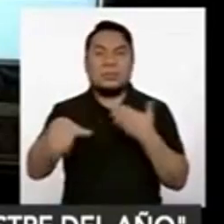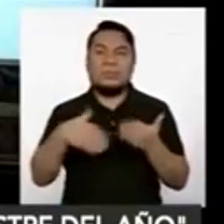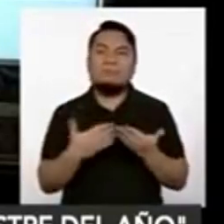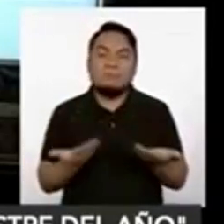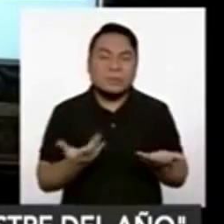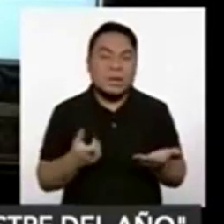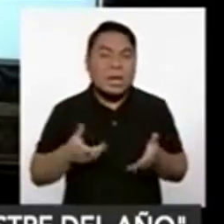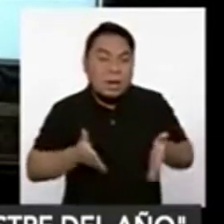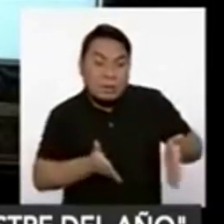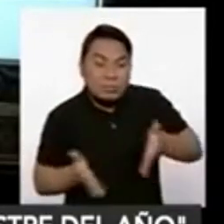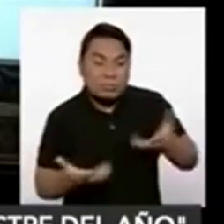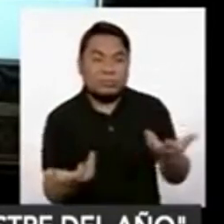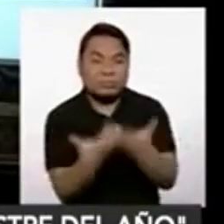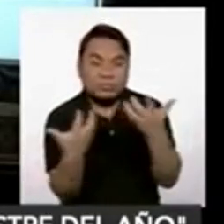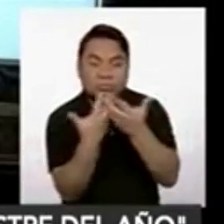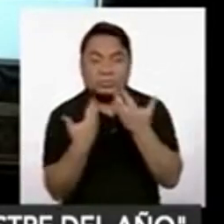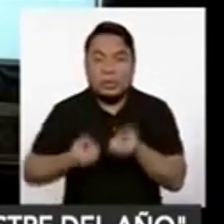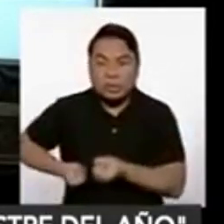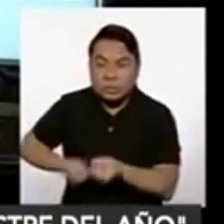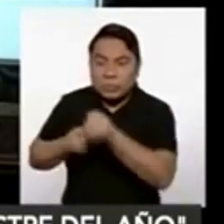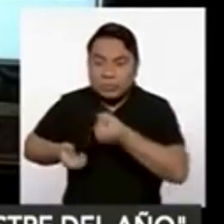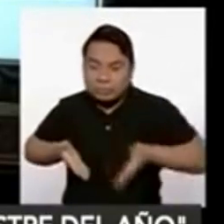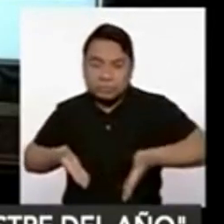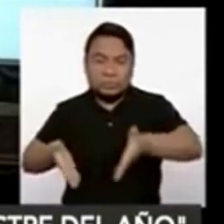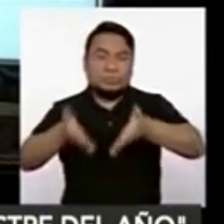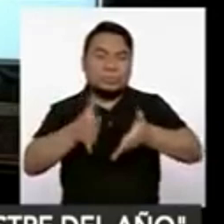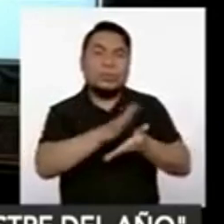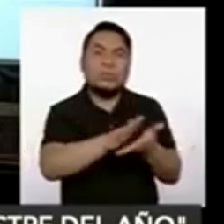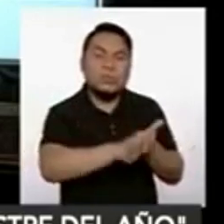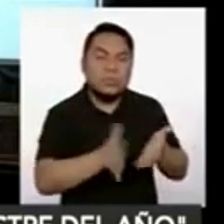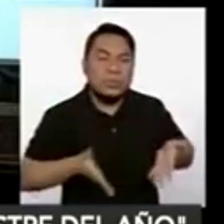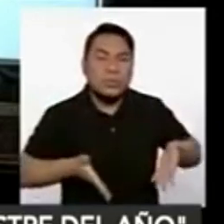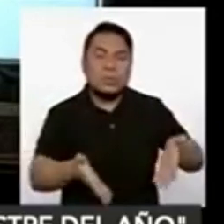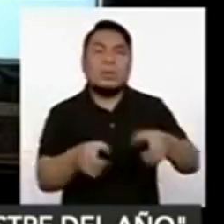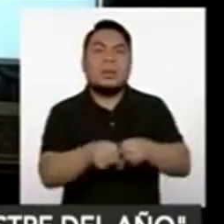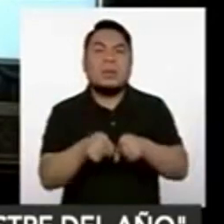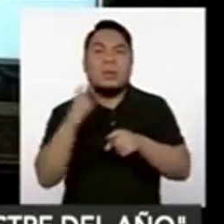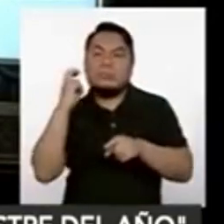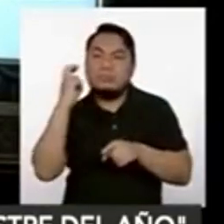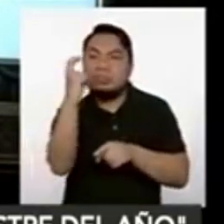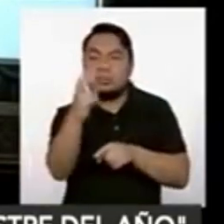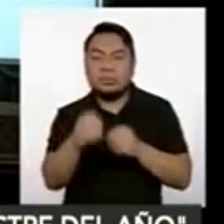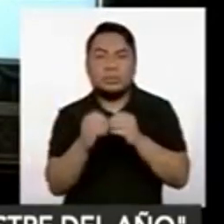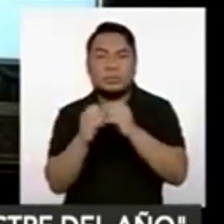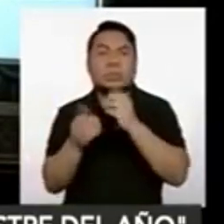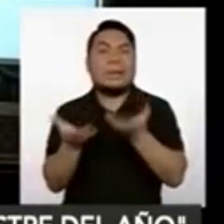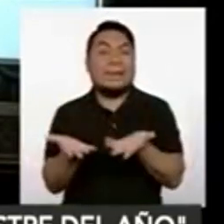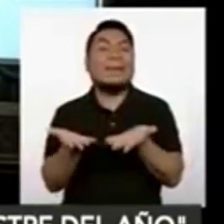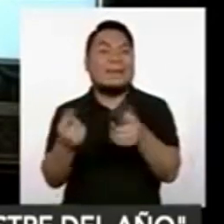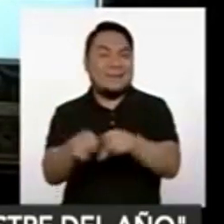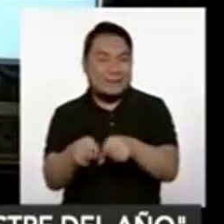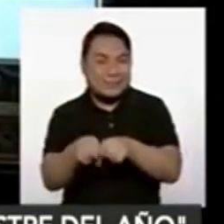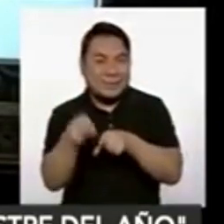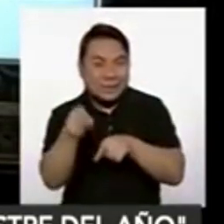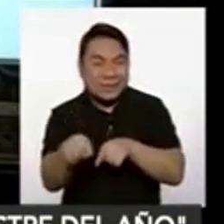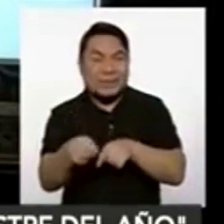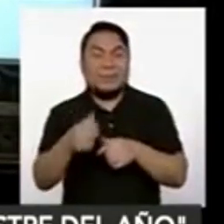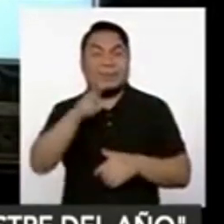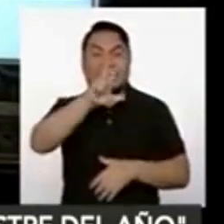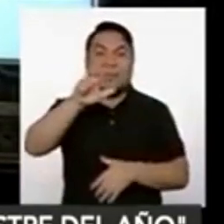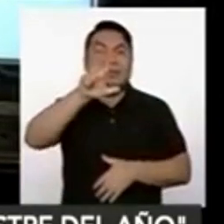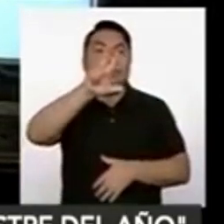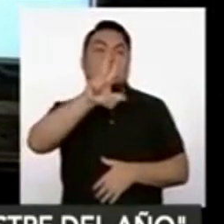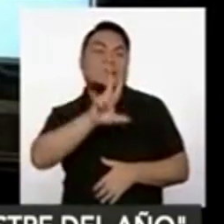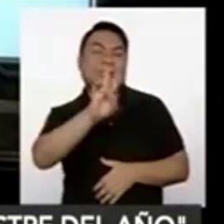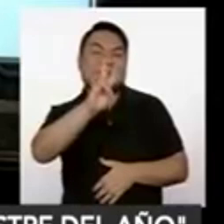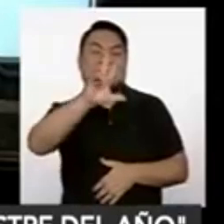bocatomas, los canales y el mantenimiento de drenes, generando también con estos